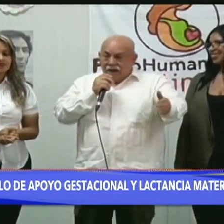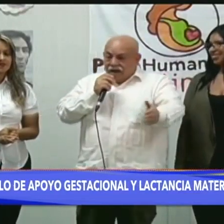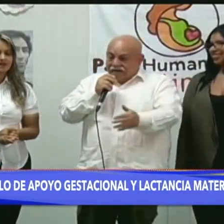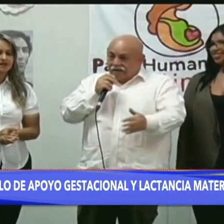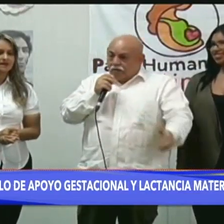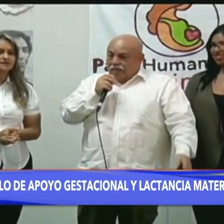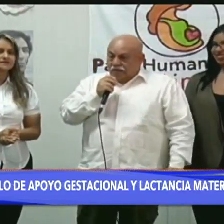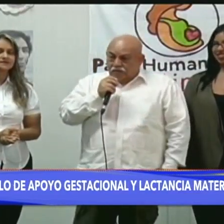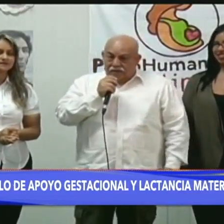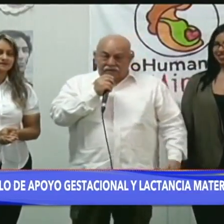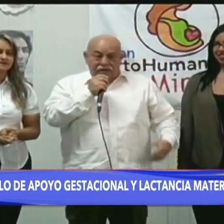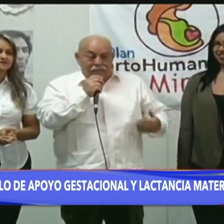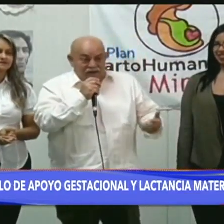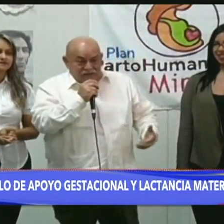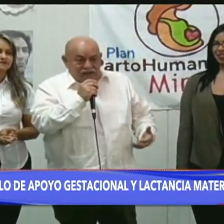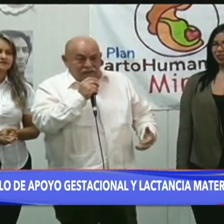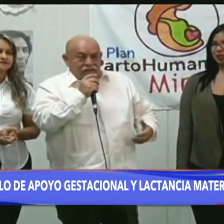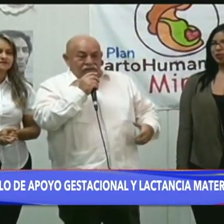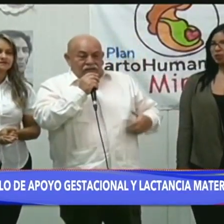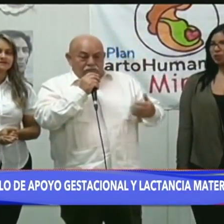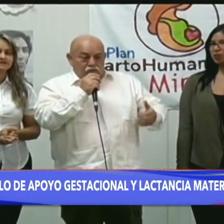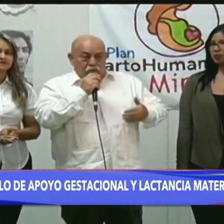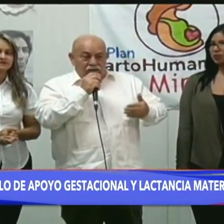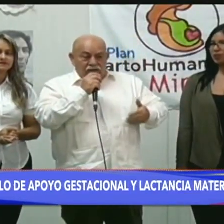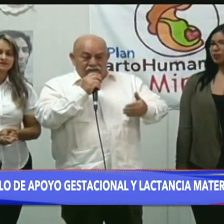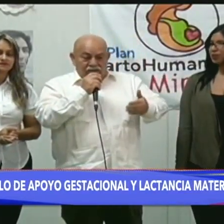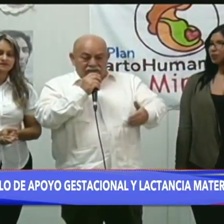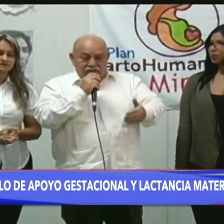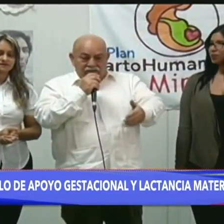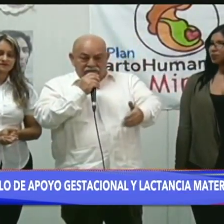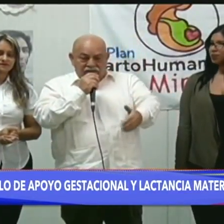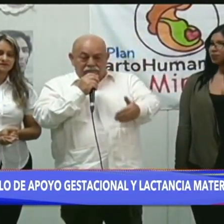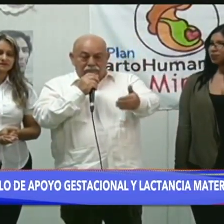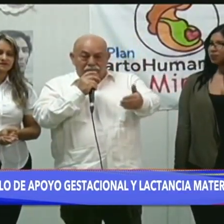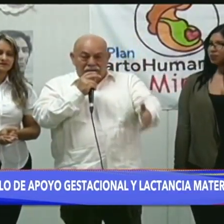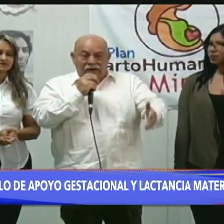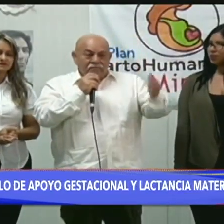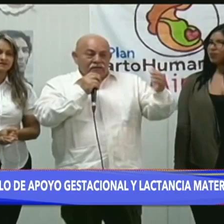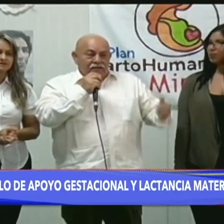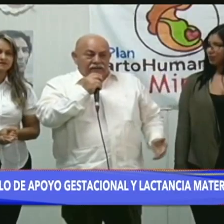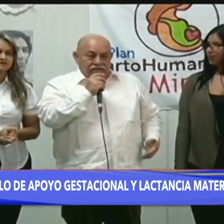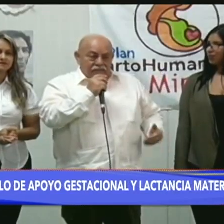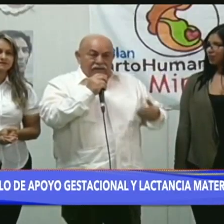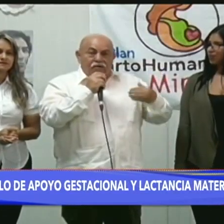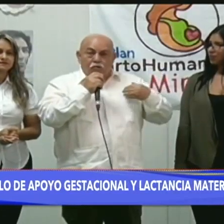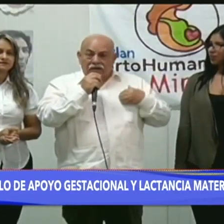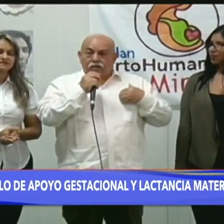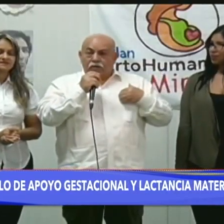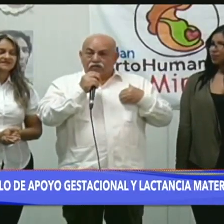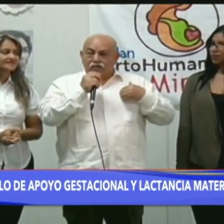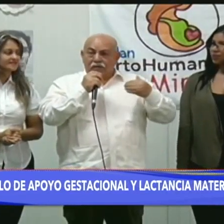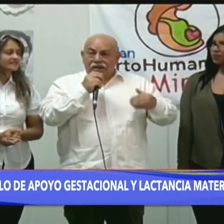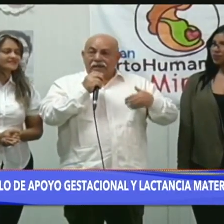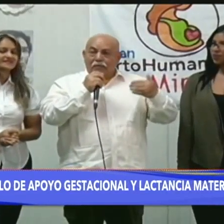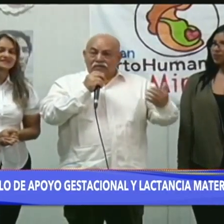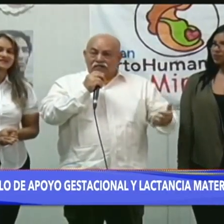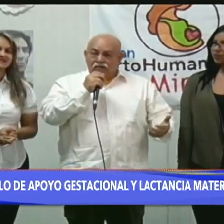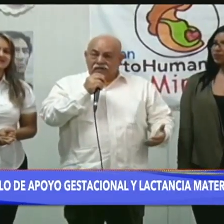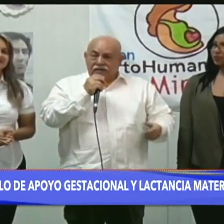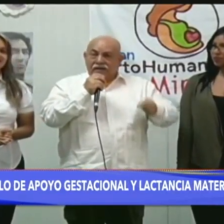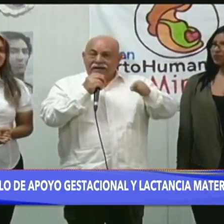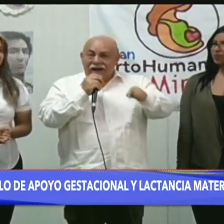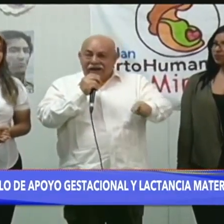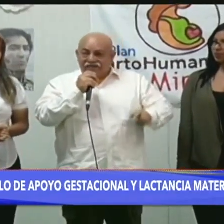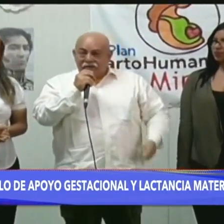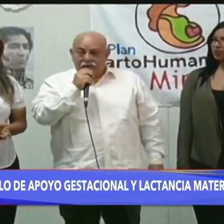especial a estas compatriotas que están embarazadas, que pronto serán mamás y que también el gobierno revolucionario también le da